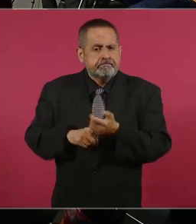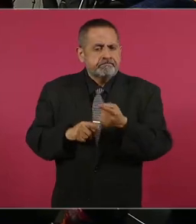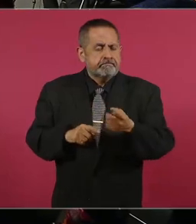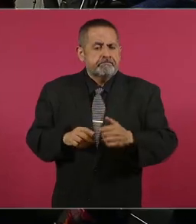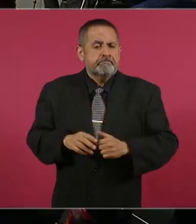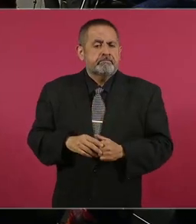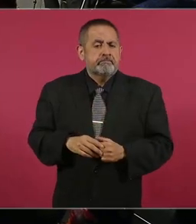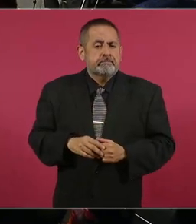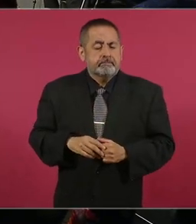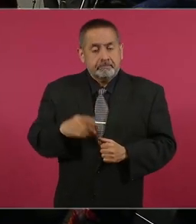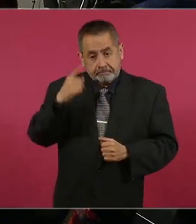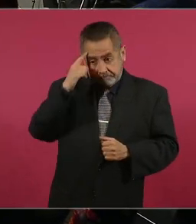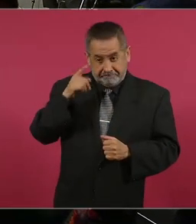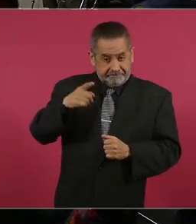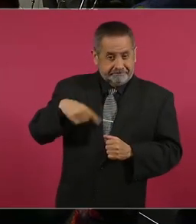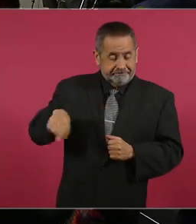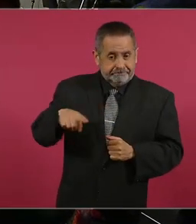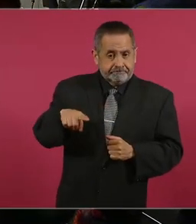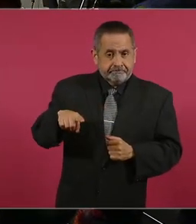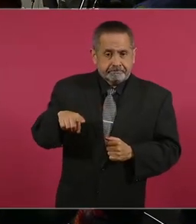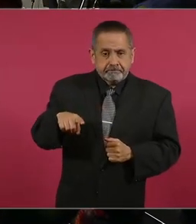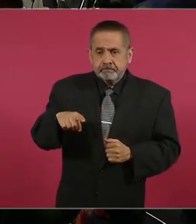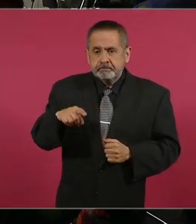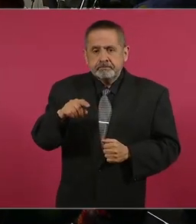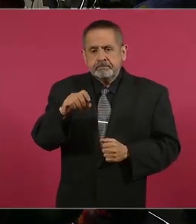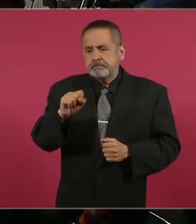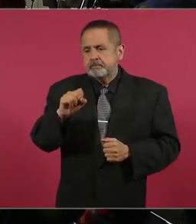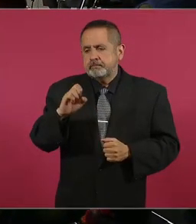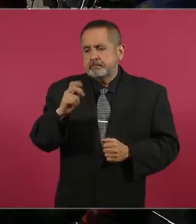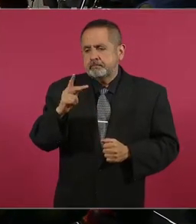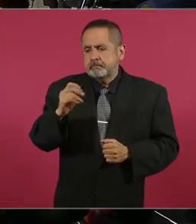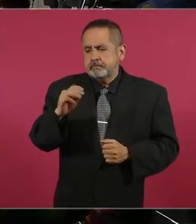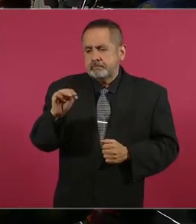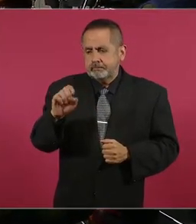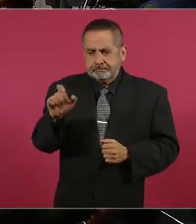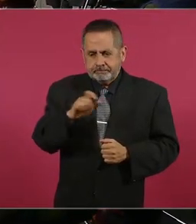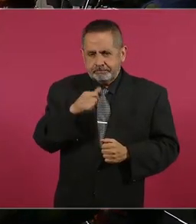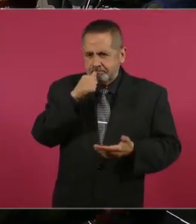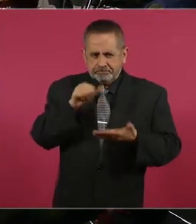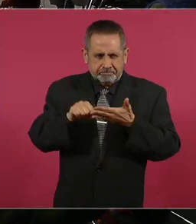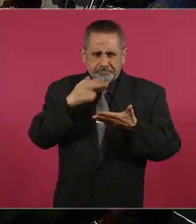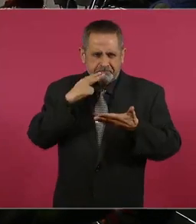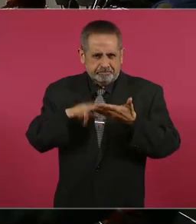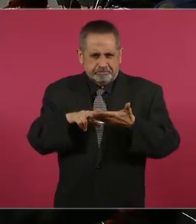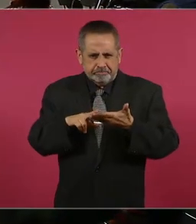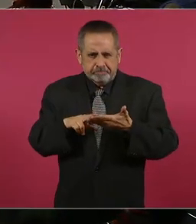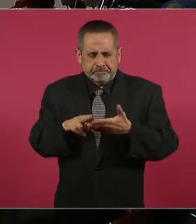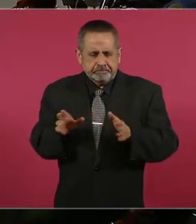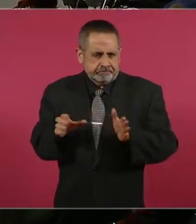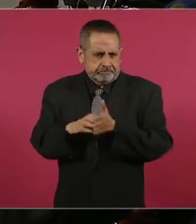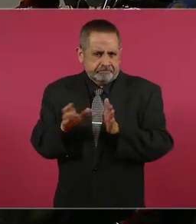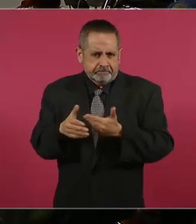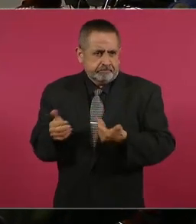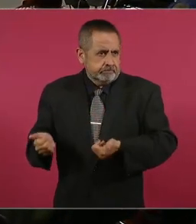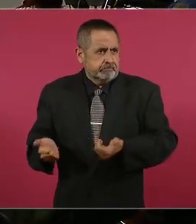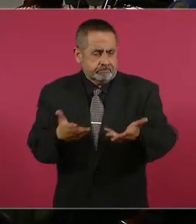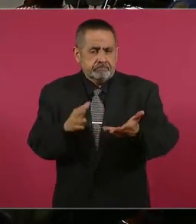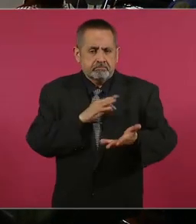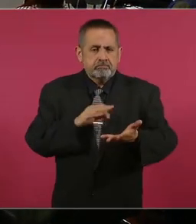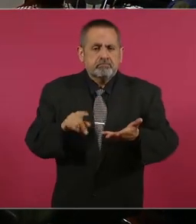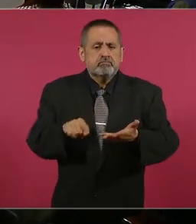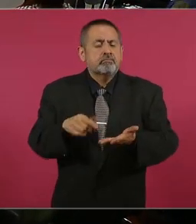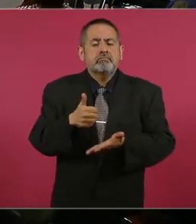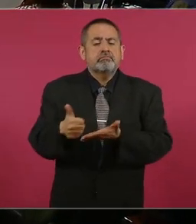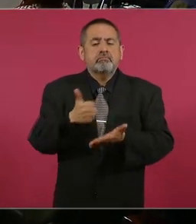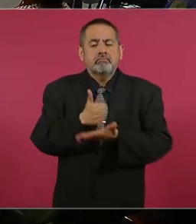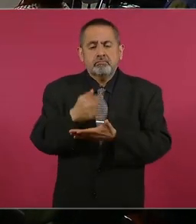ejemplo, para fortalecer el servicio postal, que me parece muy interesante, la entrega, por poner un ejemplo, en la Ciudad